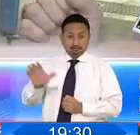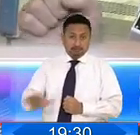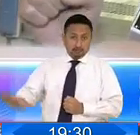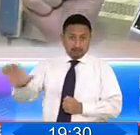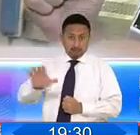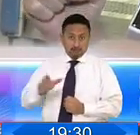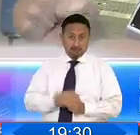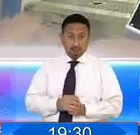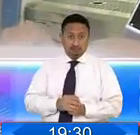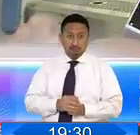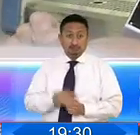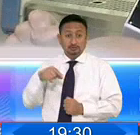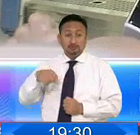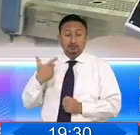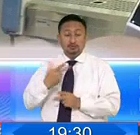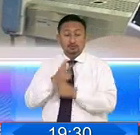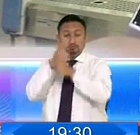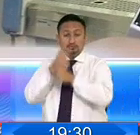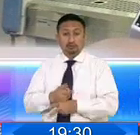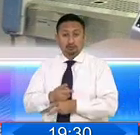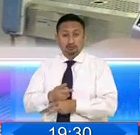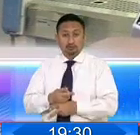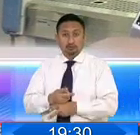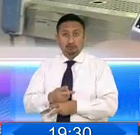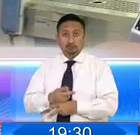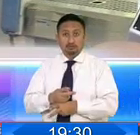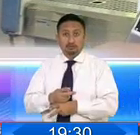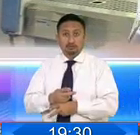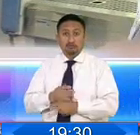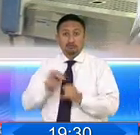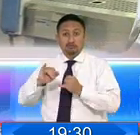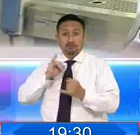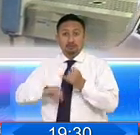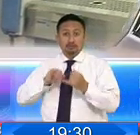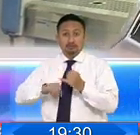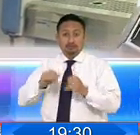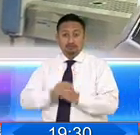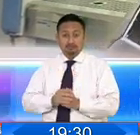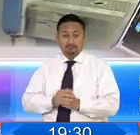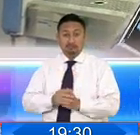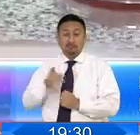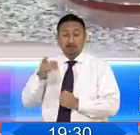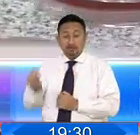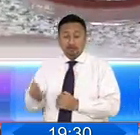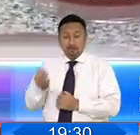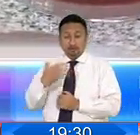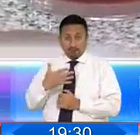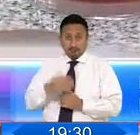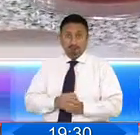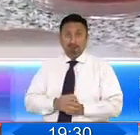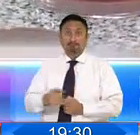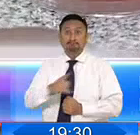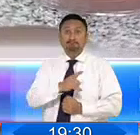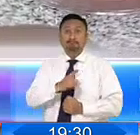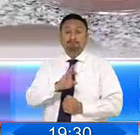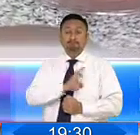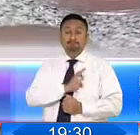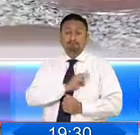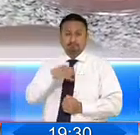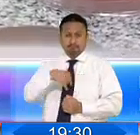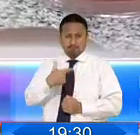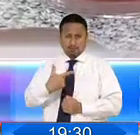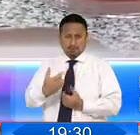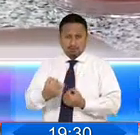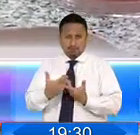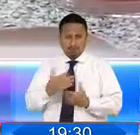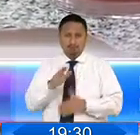están protegidos contra una infección con SARS-CoV-2. Para el experto, estos resultados se